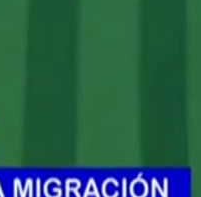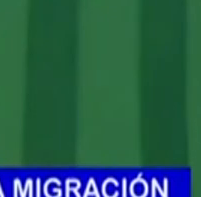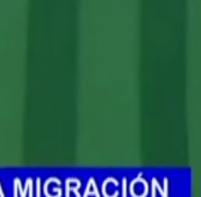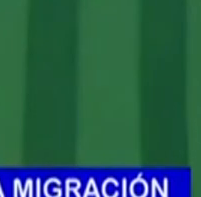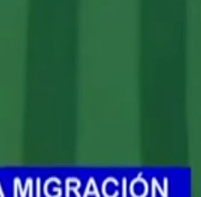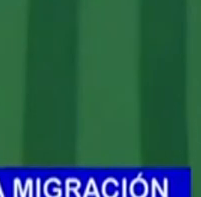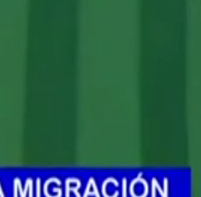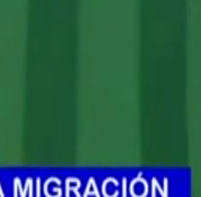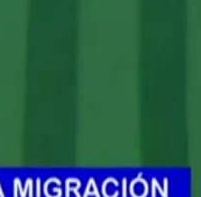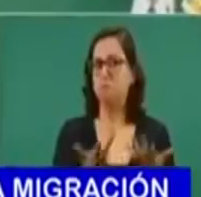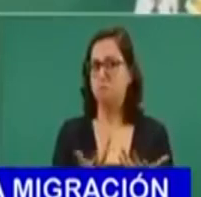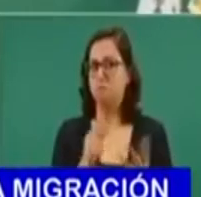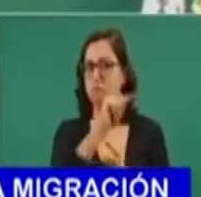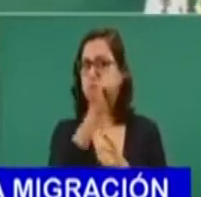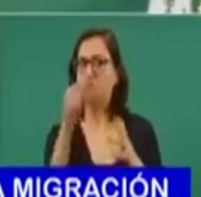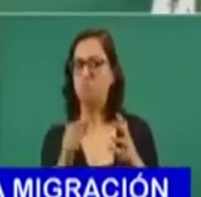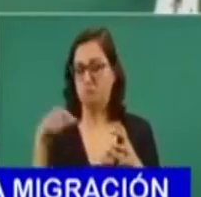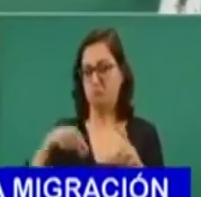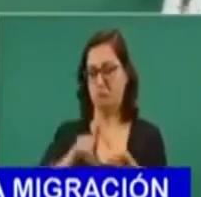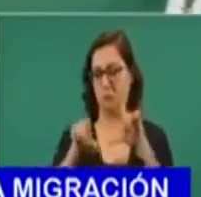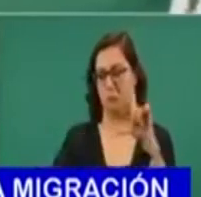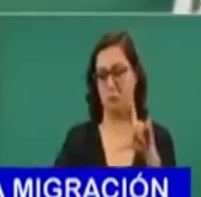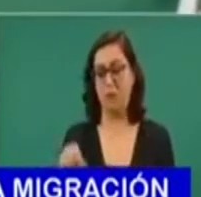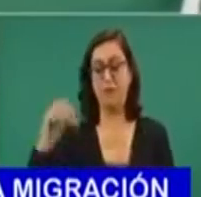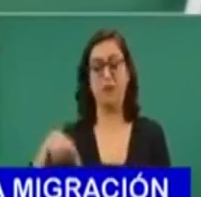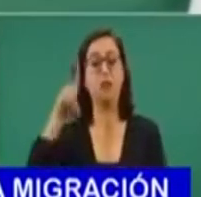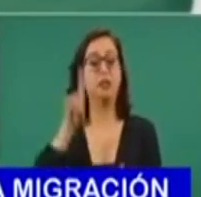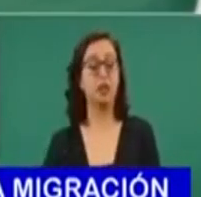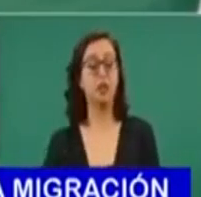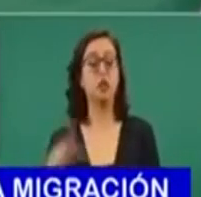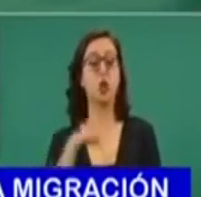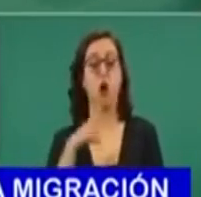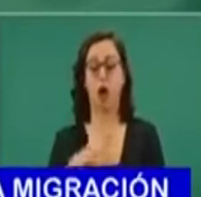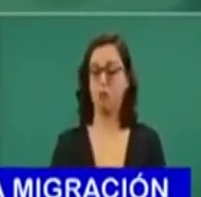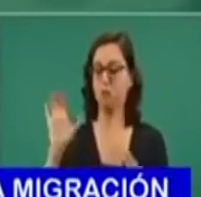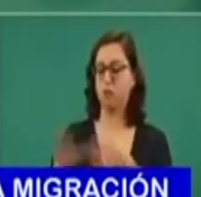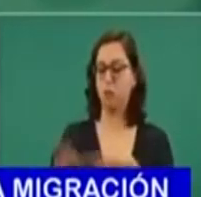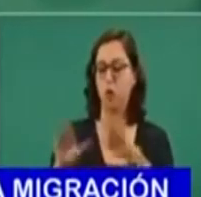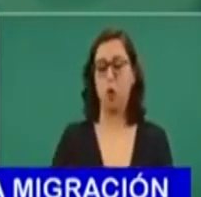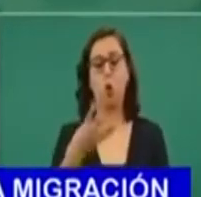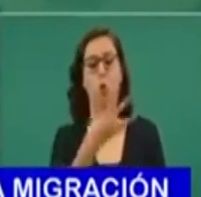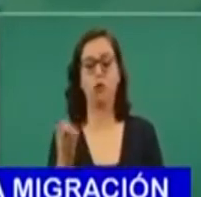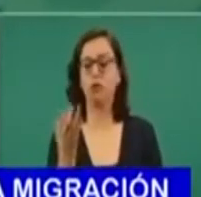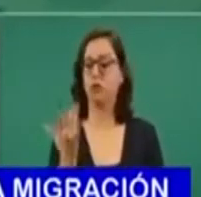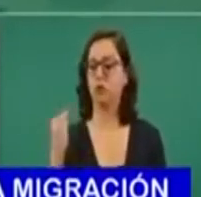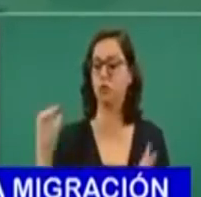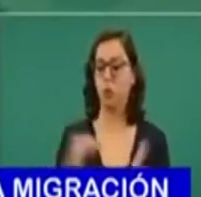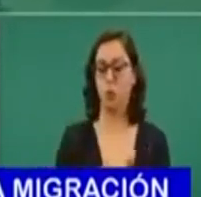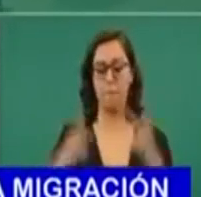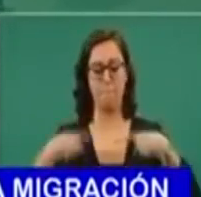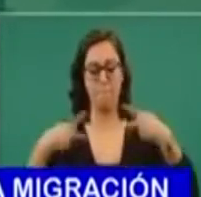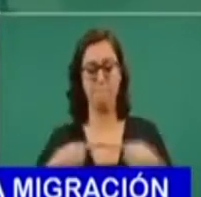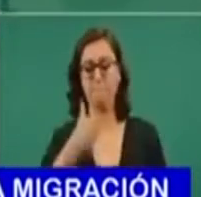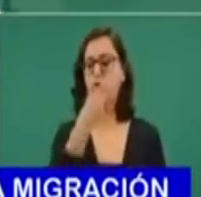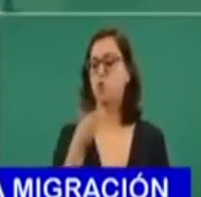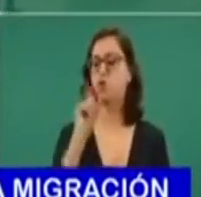y bienestar. El discurso de López Obrador sirvió además para proponerle a Biden el financiamiento de un plan de reforestación